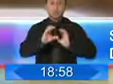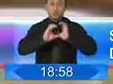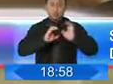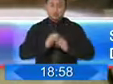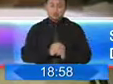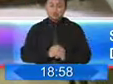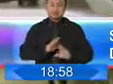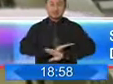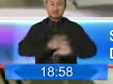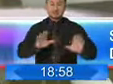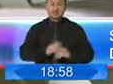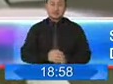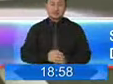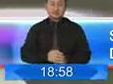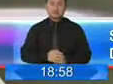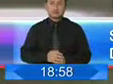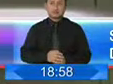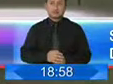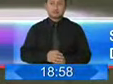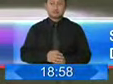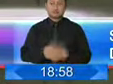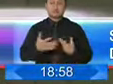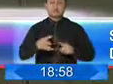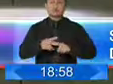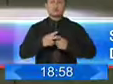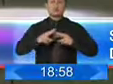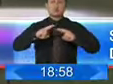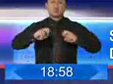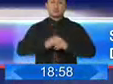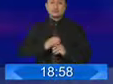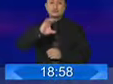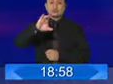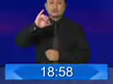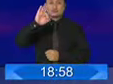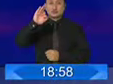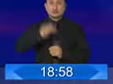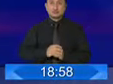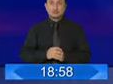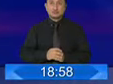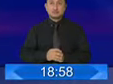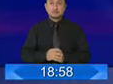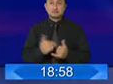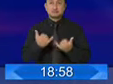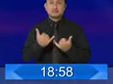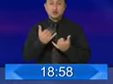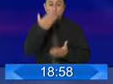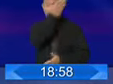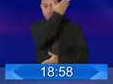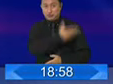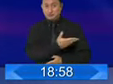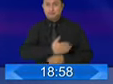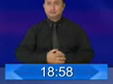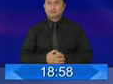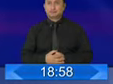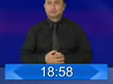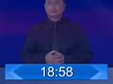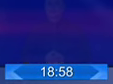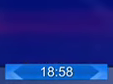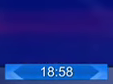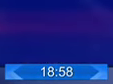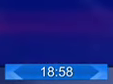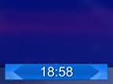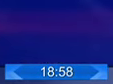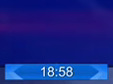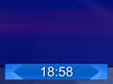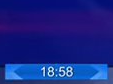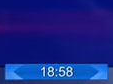rechaza el inicio de esta investigación en contra de los medios. La CIP decía, estamos ante un gobierno que creó un arma de censura, la peor que se ha creado